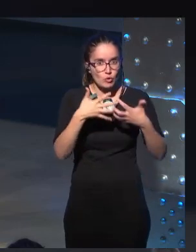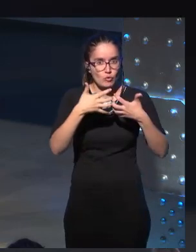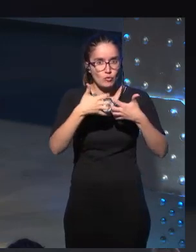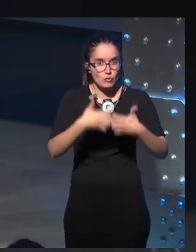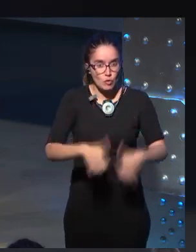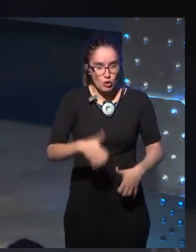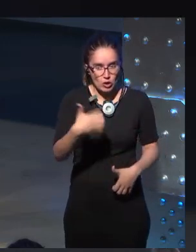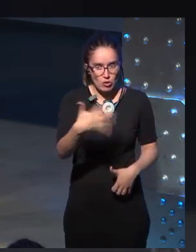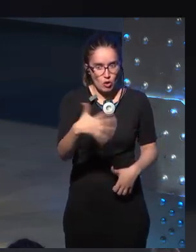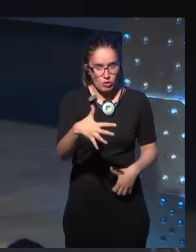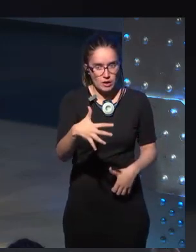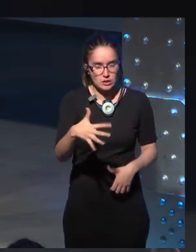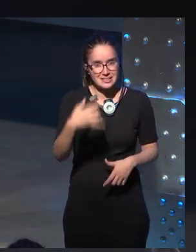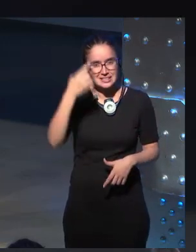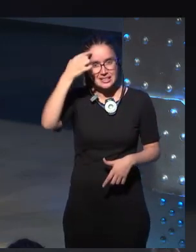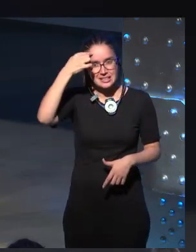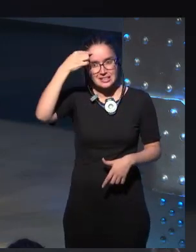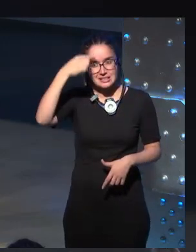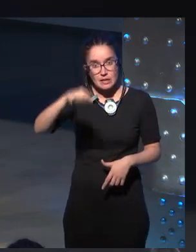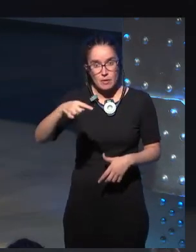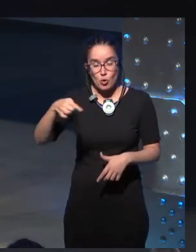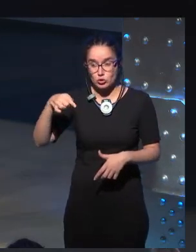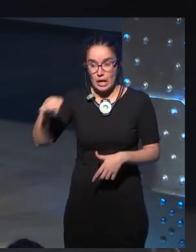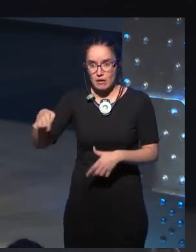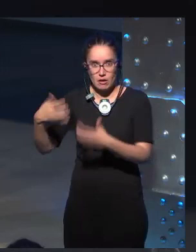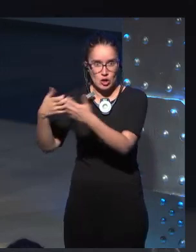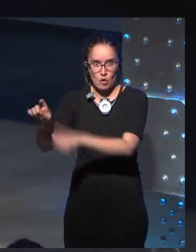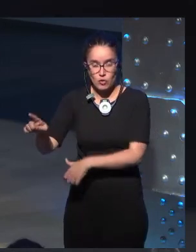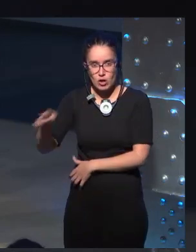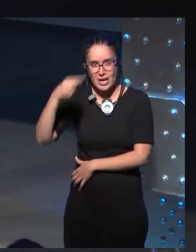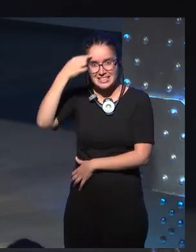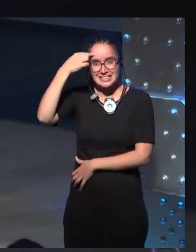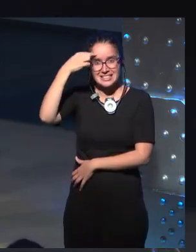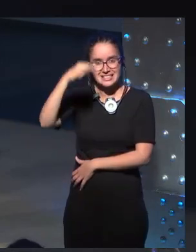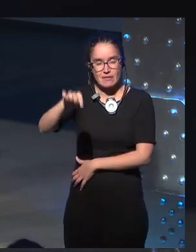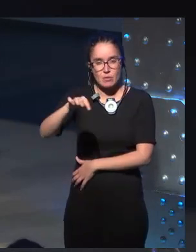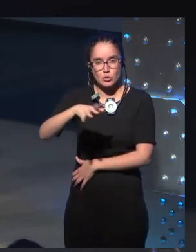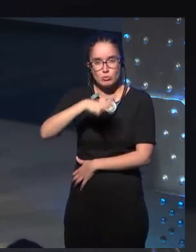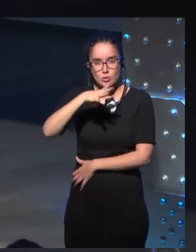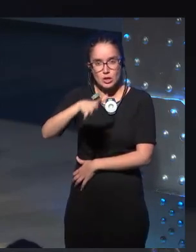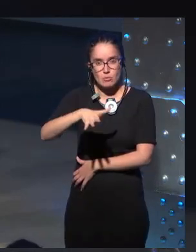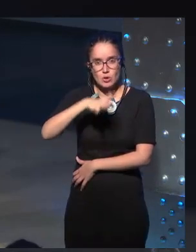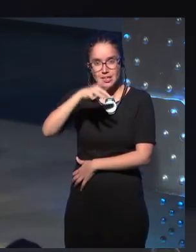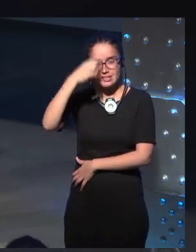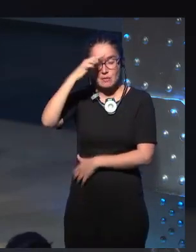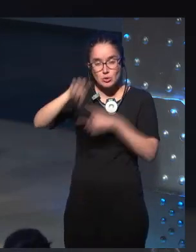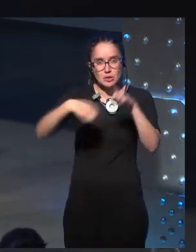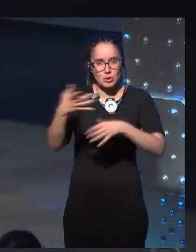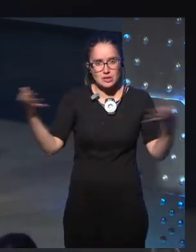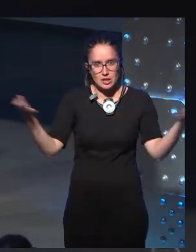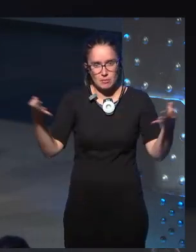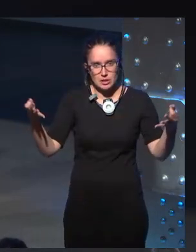funciona donde funciona, sabemos dónde no funciona y sabemos por qué, porque sabemos qué pasa